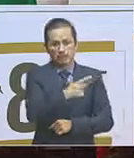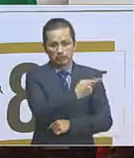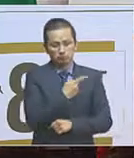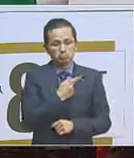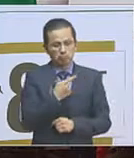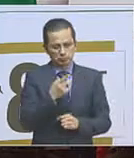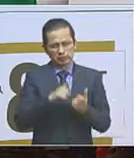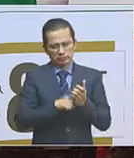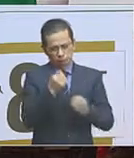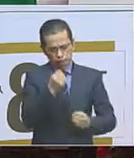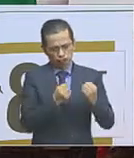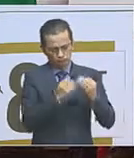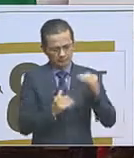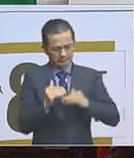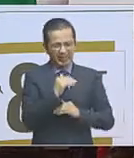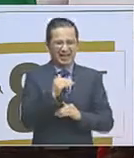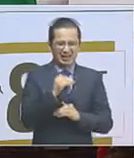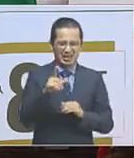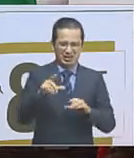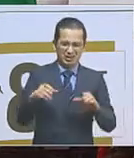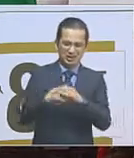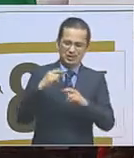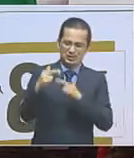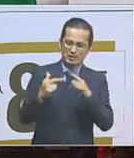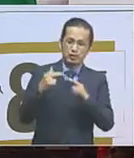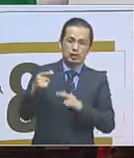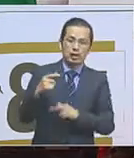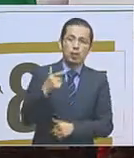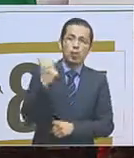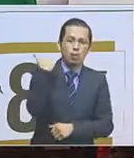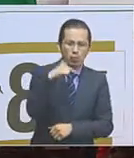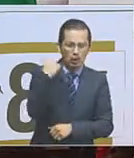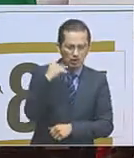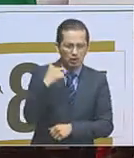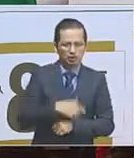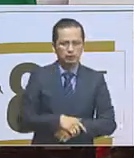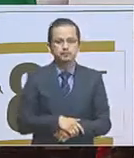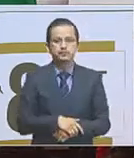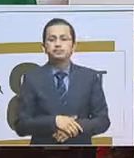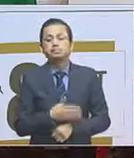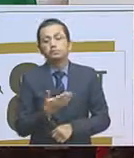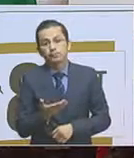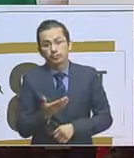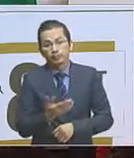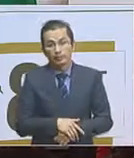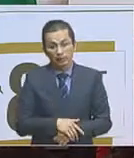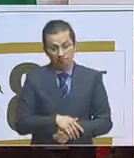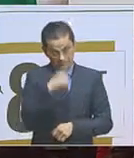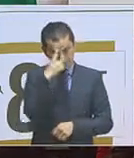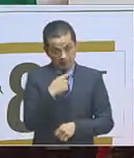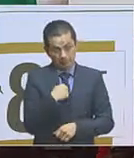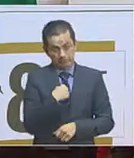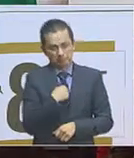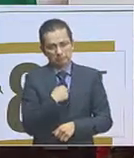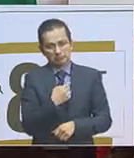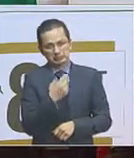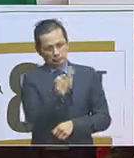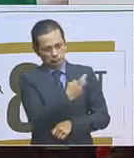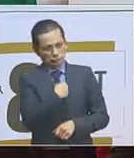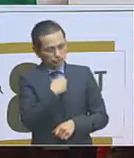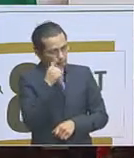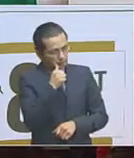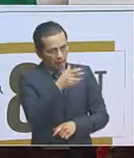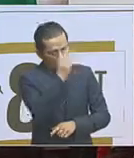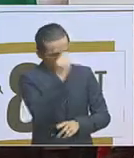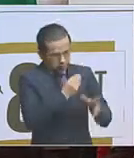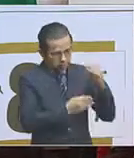integrantes de una sala regional guadalajara presidir también ellas y bueno es alguien a quien le ha aprendido es un destacado hombre en la